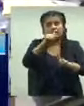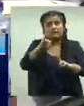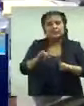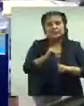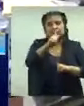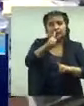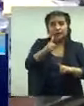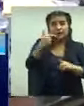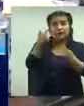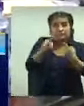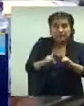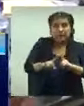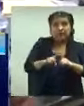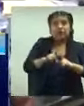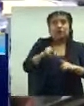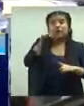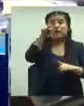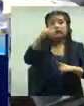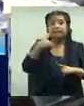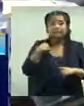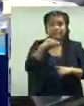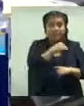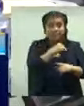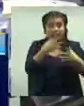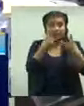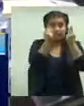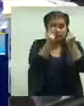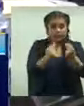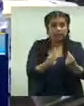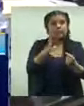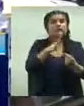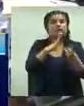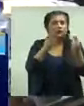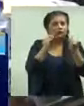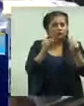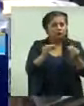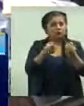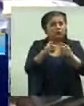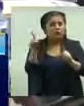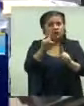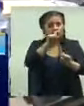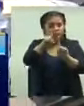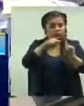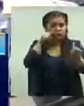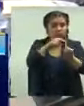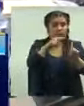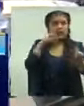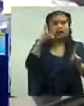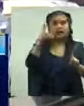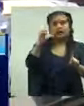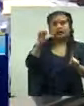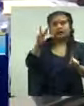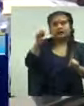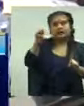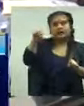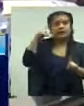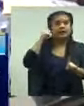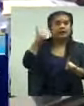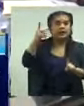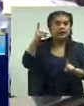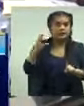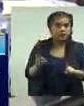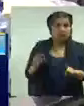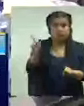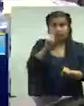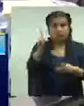Ministerio de Finanzas en abundancia. Entonces, no puede venir la diferencia del arranque del año del devengado no pagado. Tal vez podría mandarnos